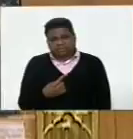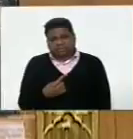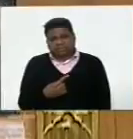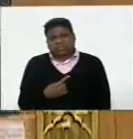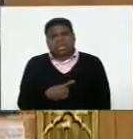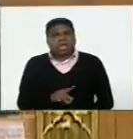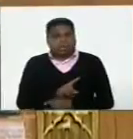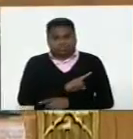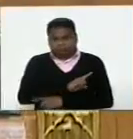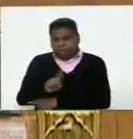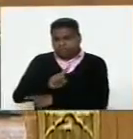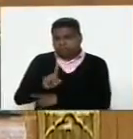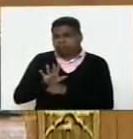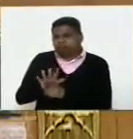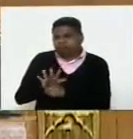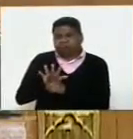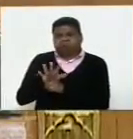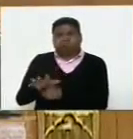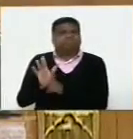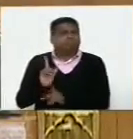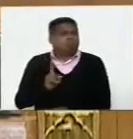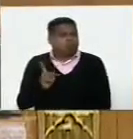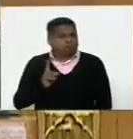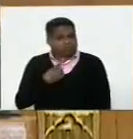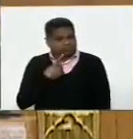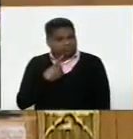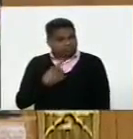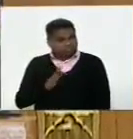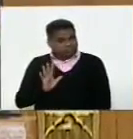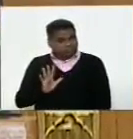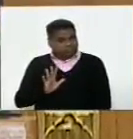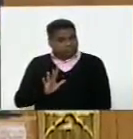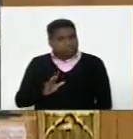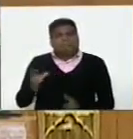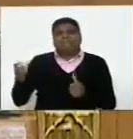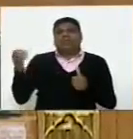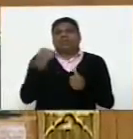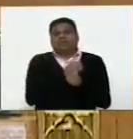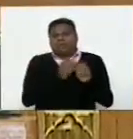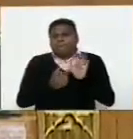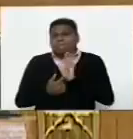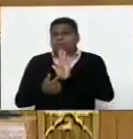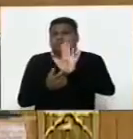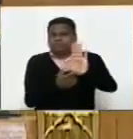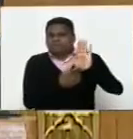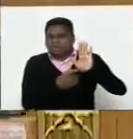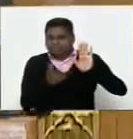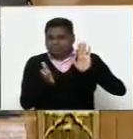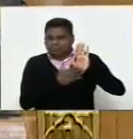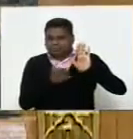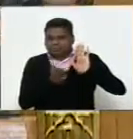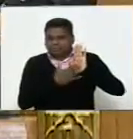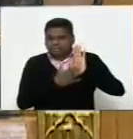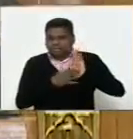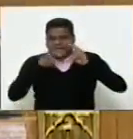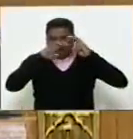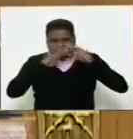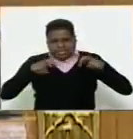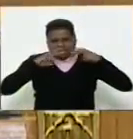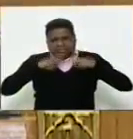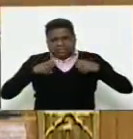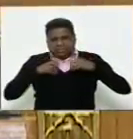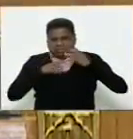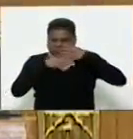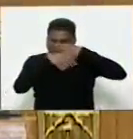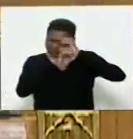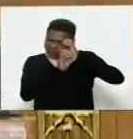impuesto. Y él había logrado demostrar, a partir de la investigación